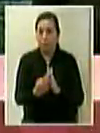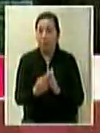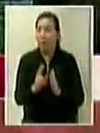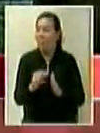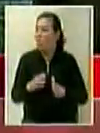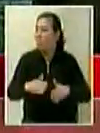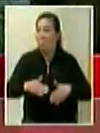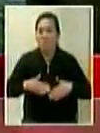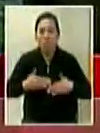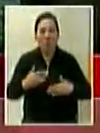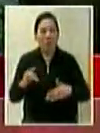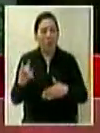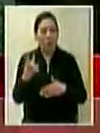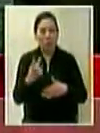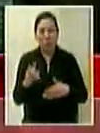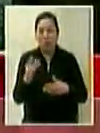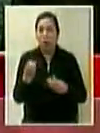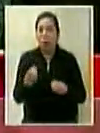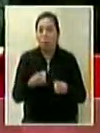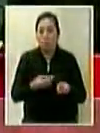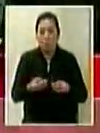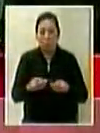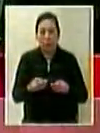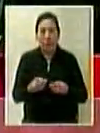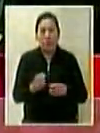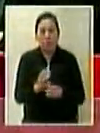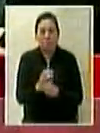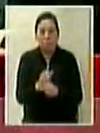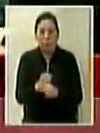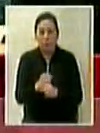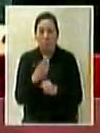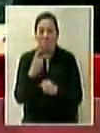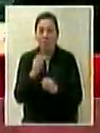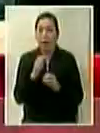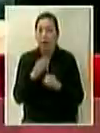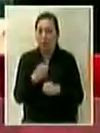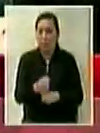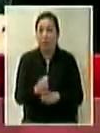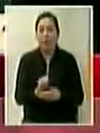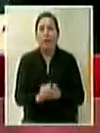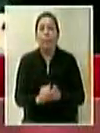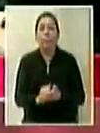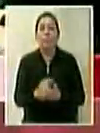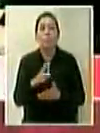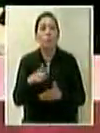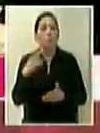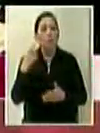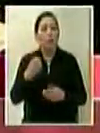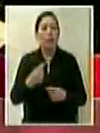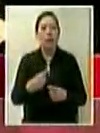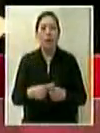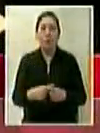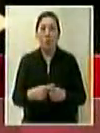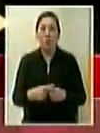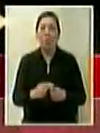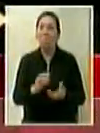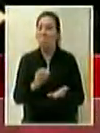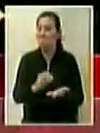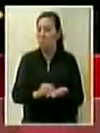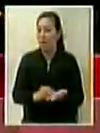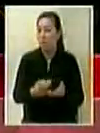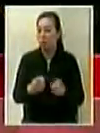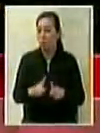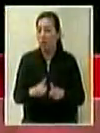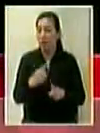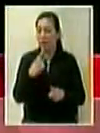no pueden utilizarse como mecanismo de presión para atacar al gobierno en su política exterior, más aún